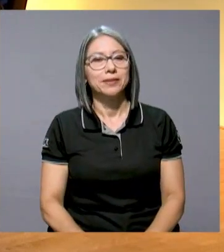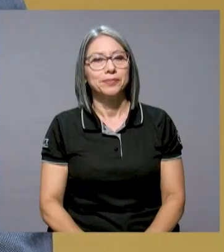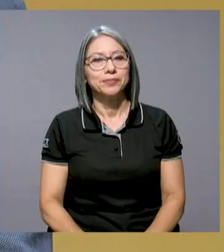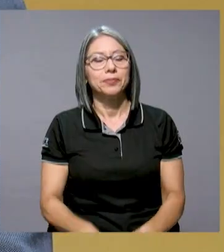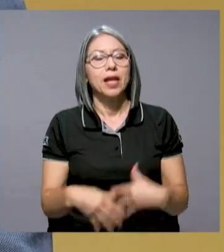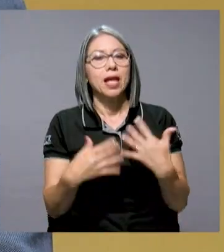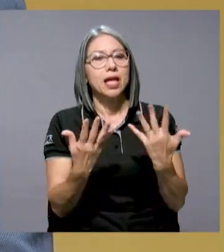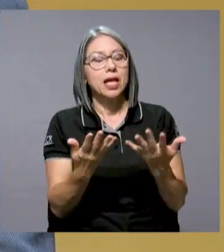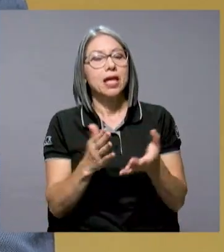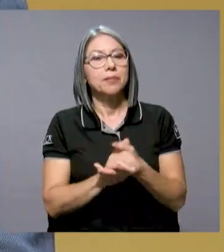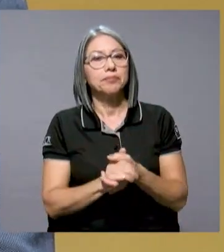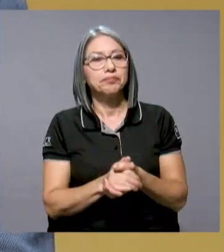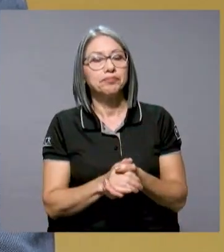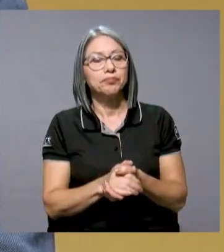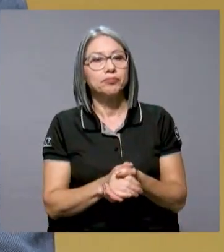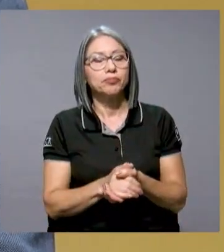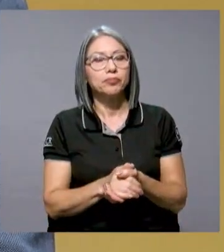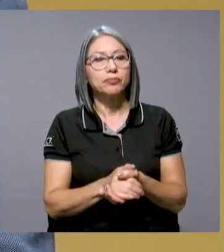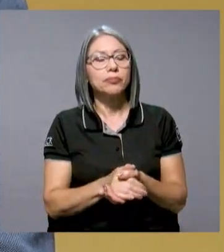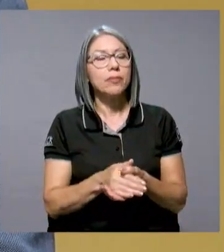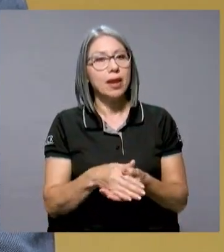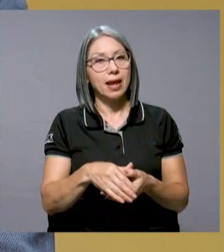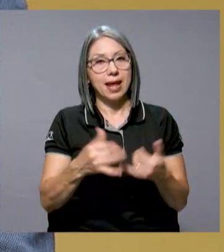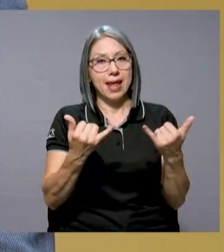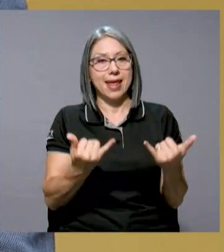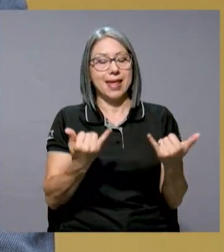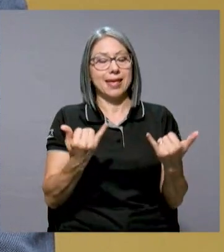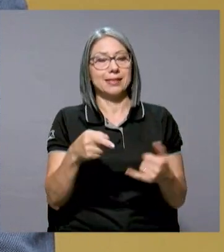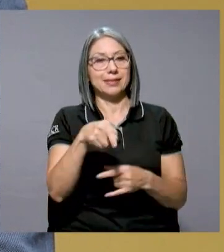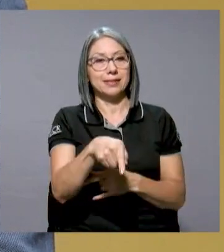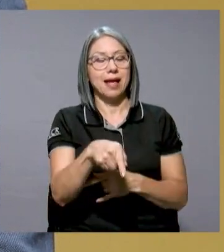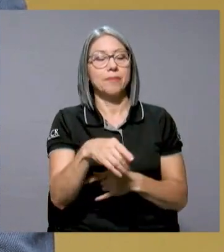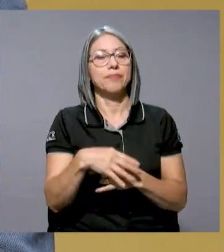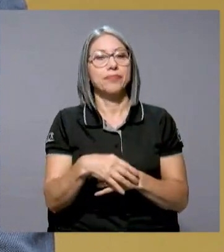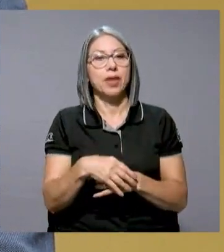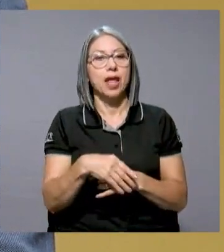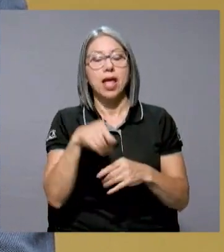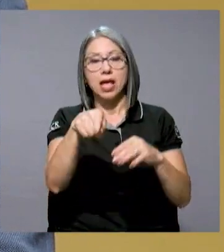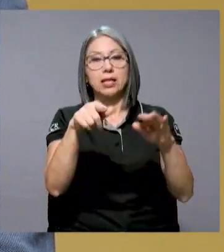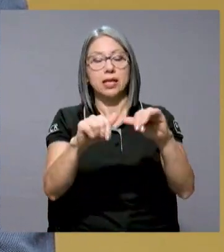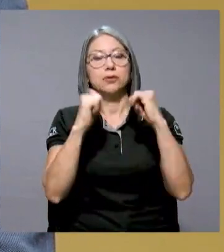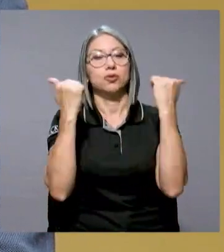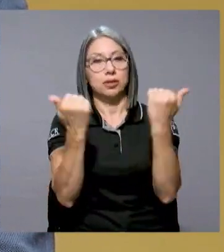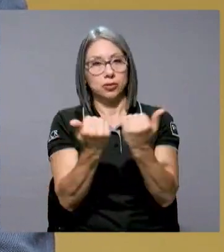Y en esta asociación